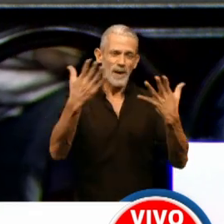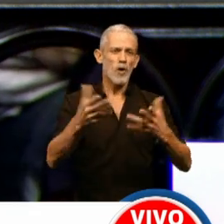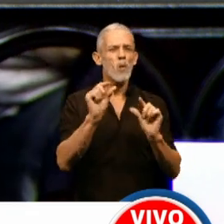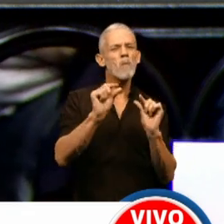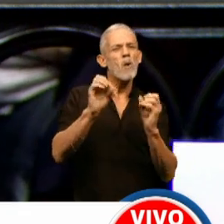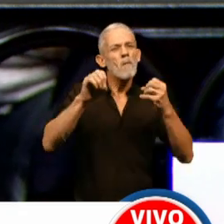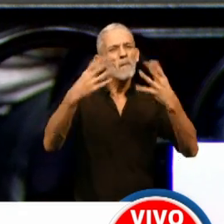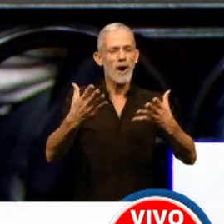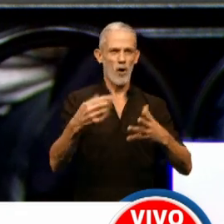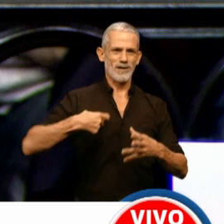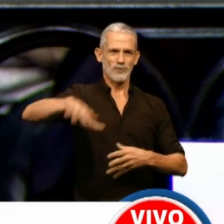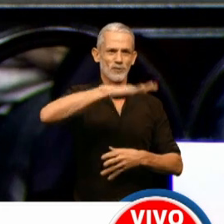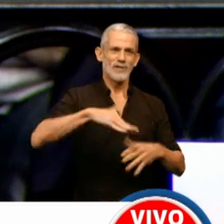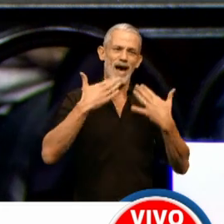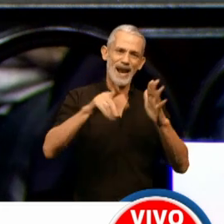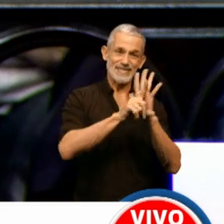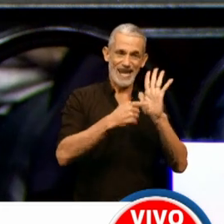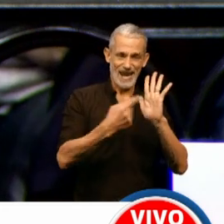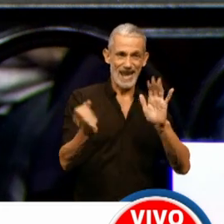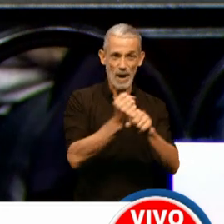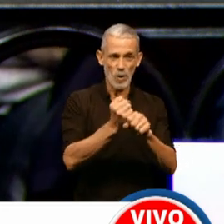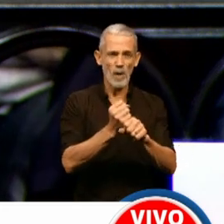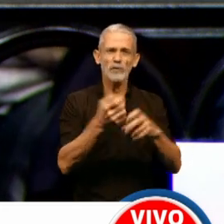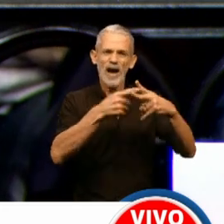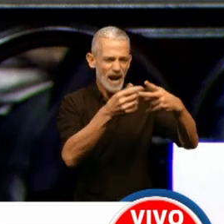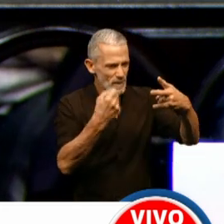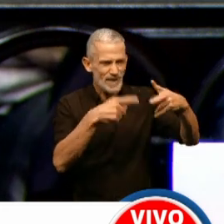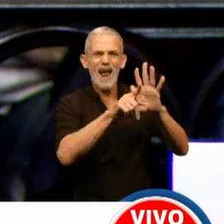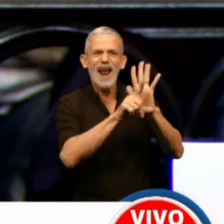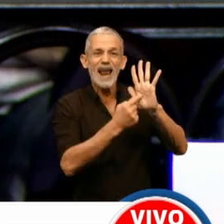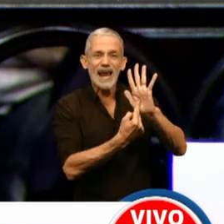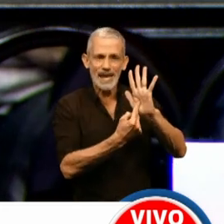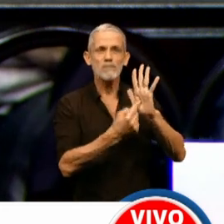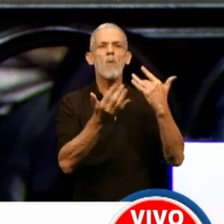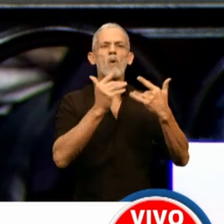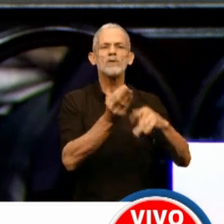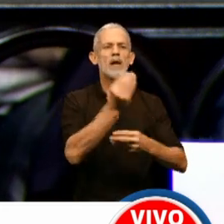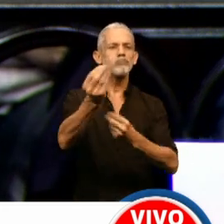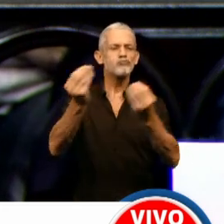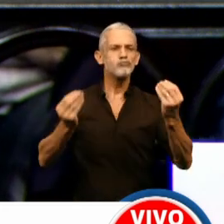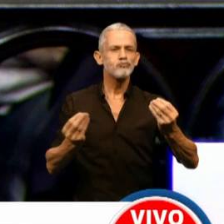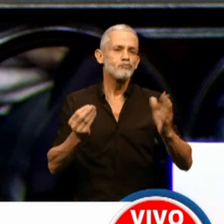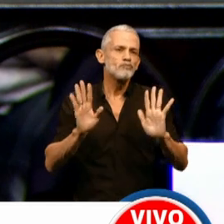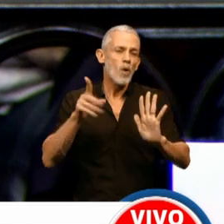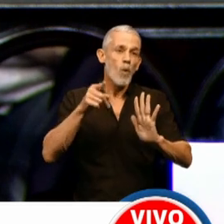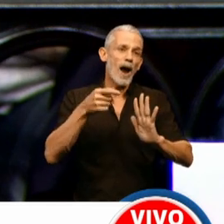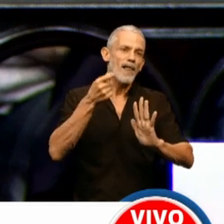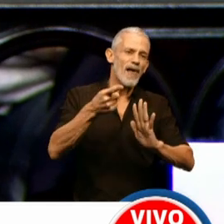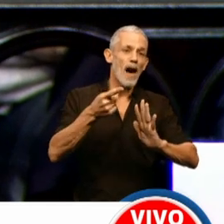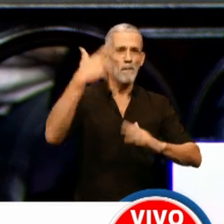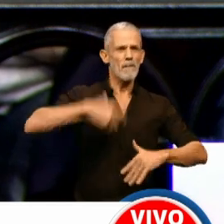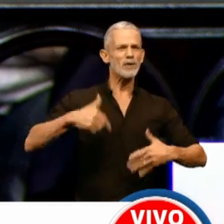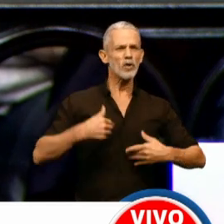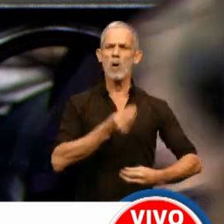poquito mejores y vamos a utilizar esa herramienta maravillosa que es la posibilidad no sólo de realización